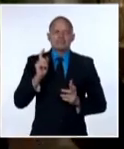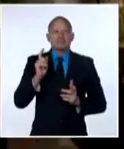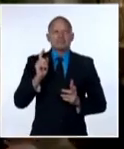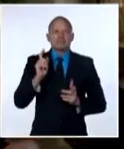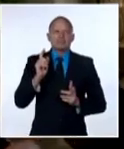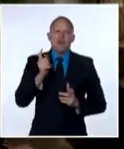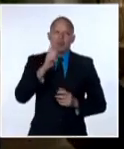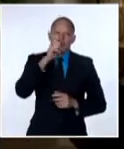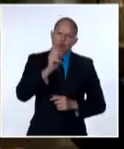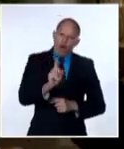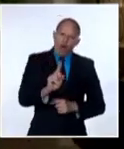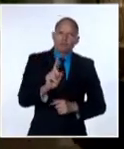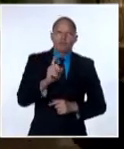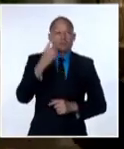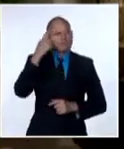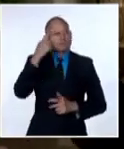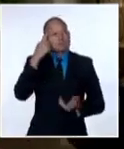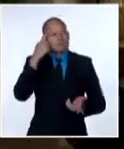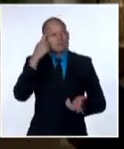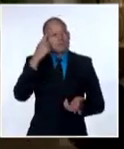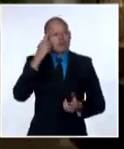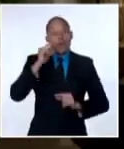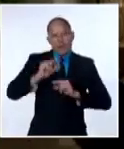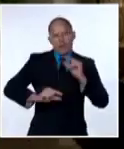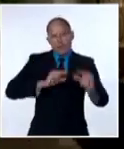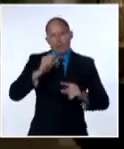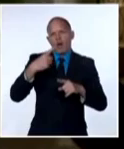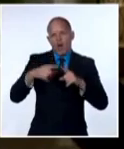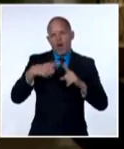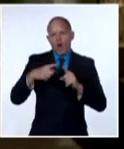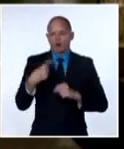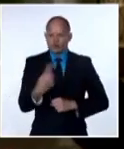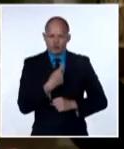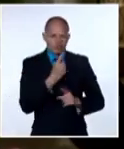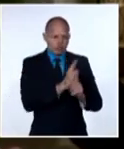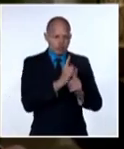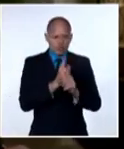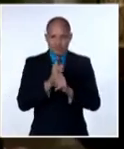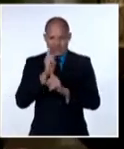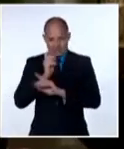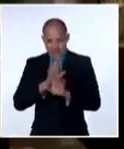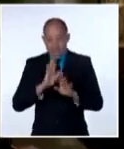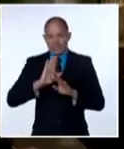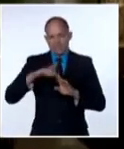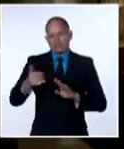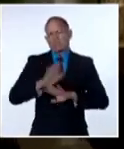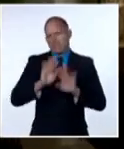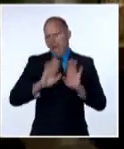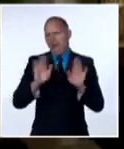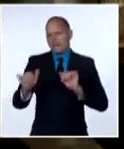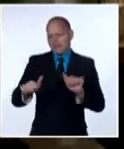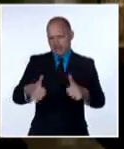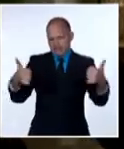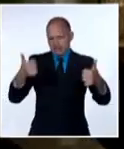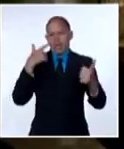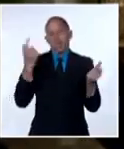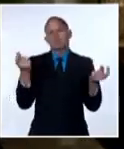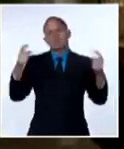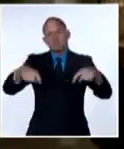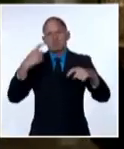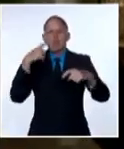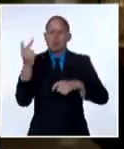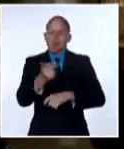que pasen después por encuentros presidenciales, ya se han encontrado los presidentes en reuniones internacionales